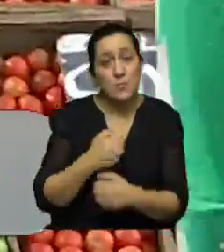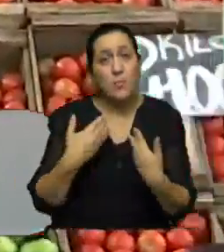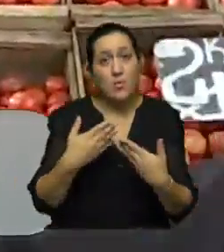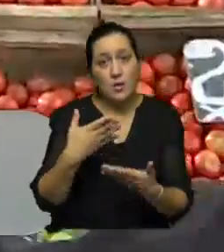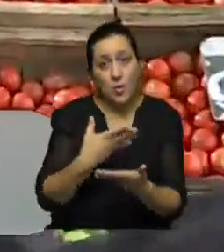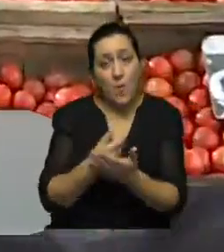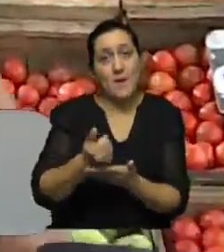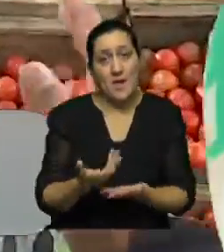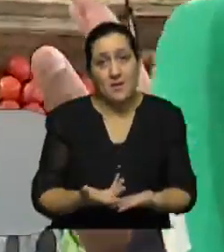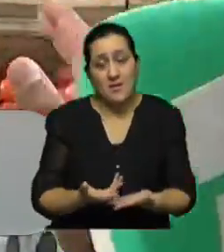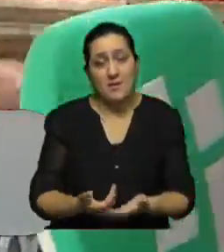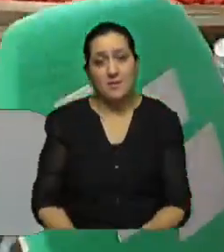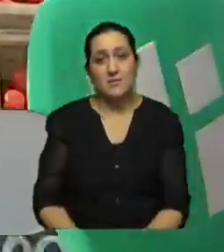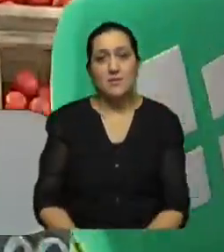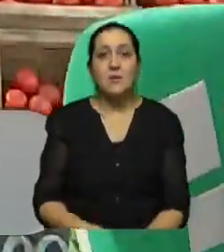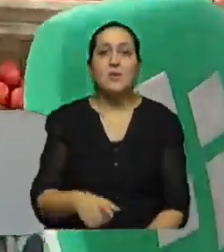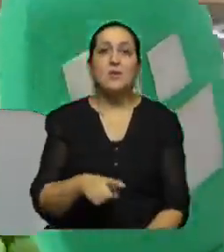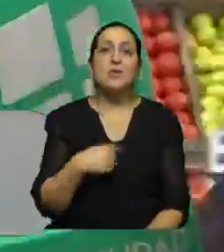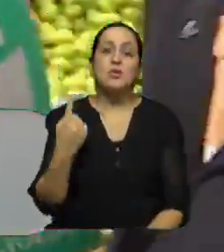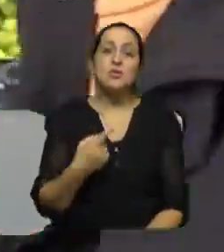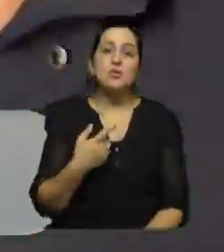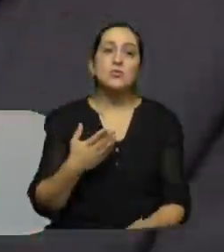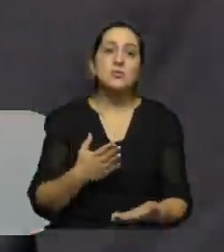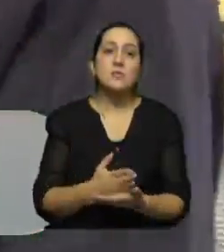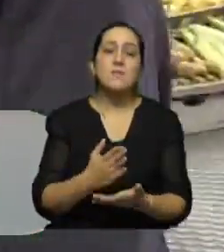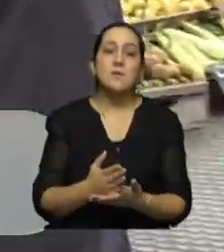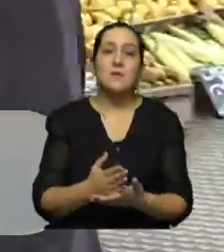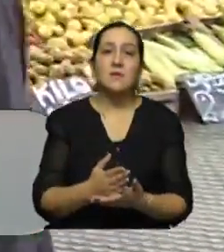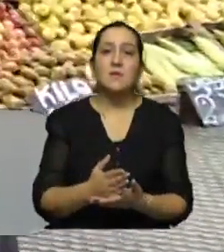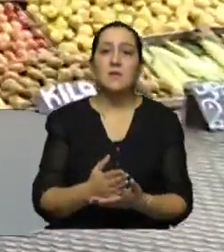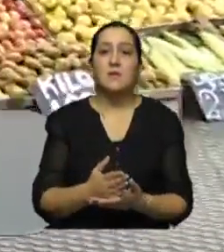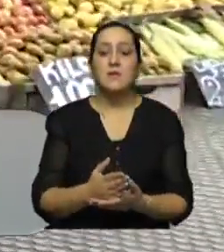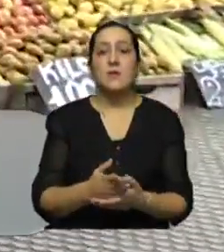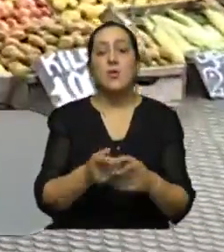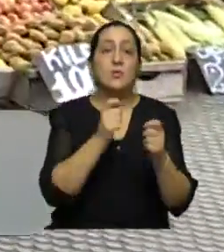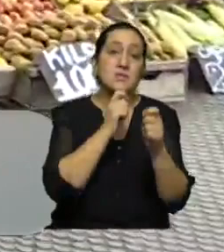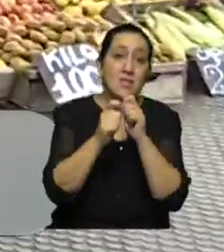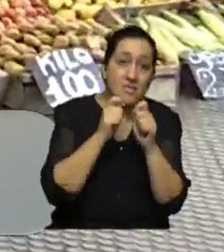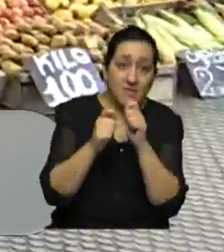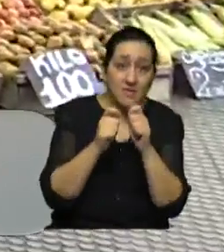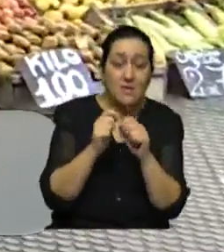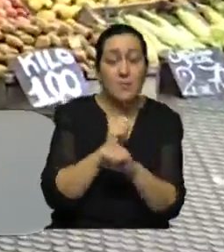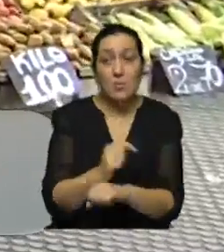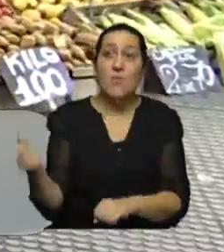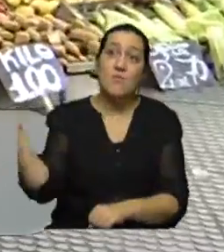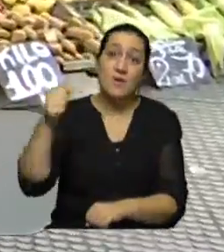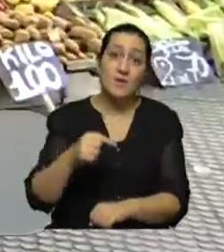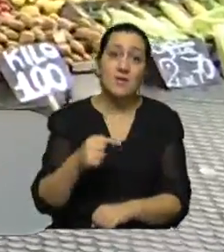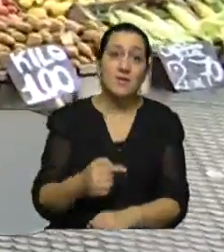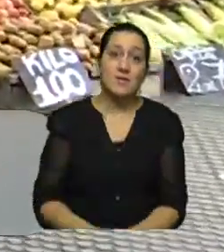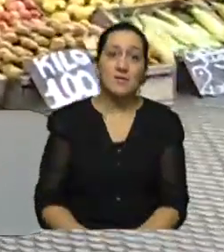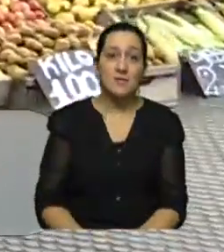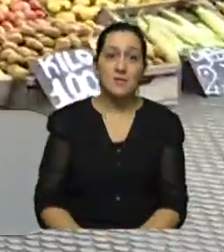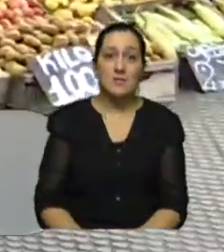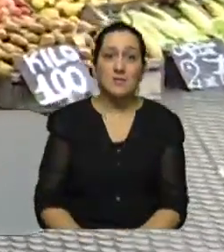arriba a meterle. Estamos a la orden. Nosotros, con nuestras modestias, que son periodísticas, bueno, no podemos pegar una vuelta, qué sé yo. ¿Qué le puedo decir,